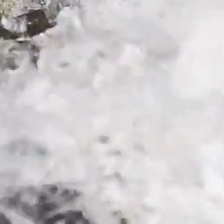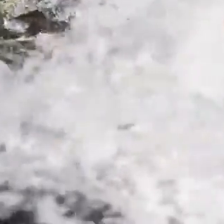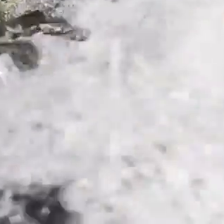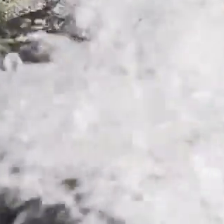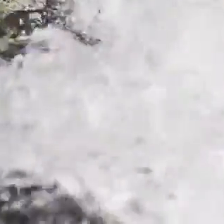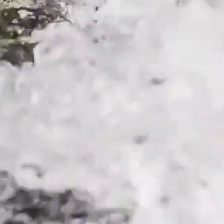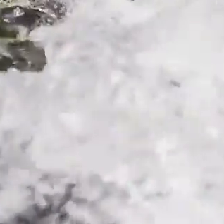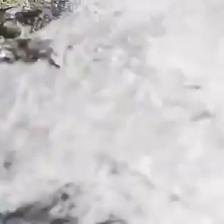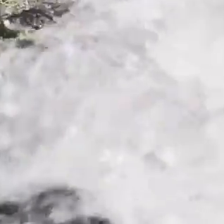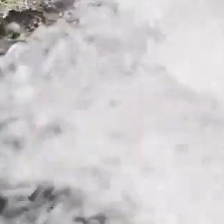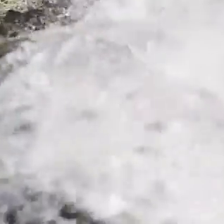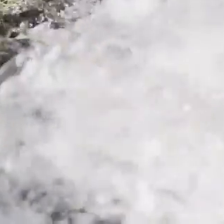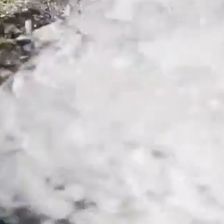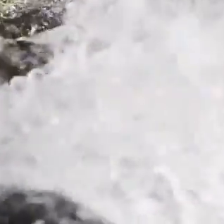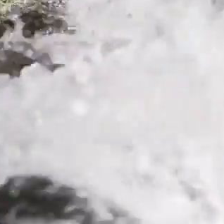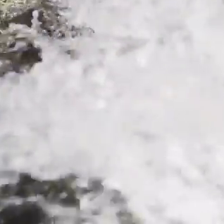6